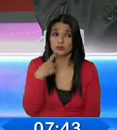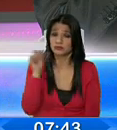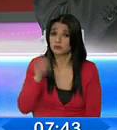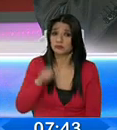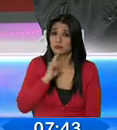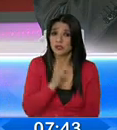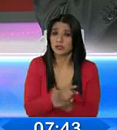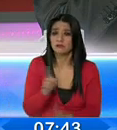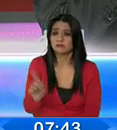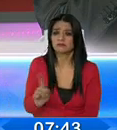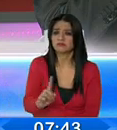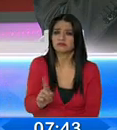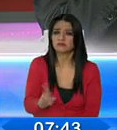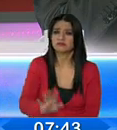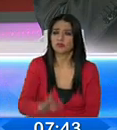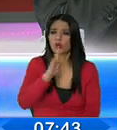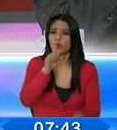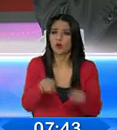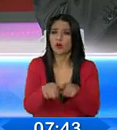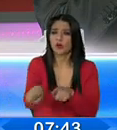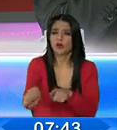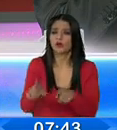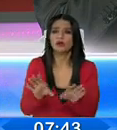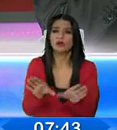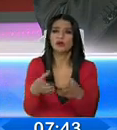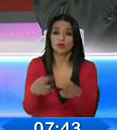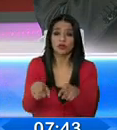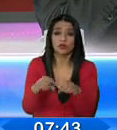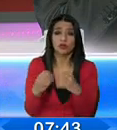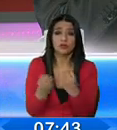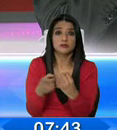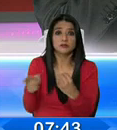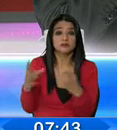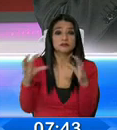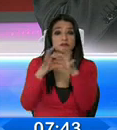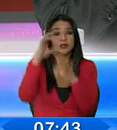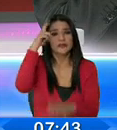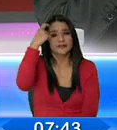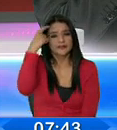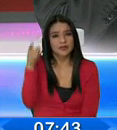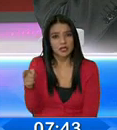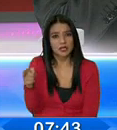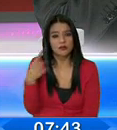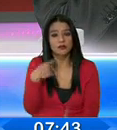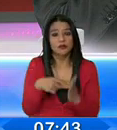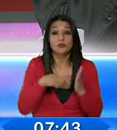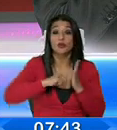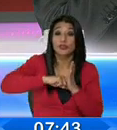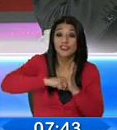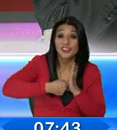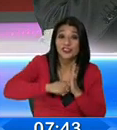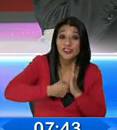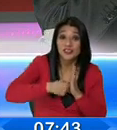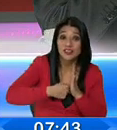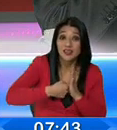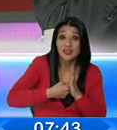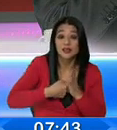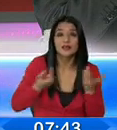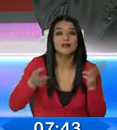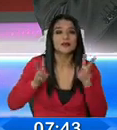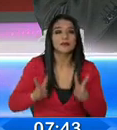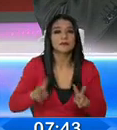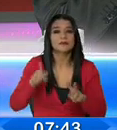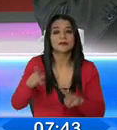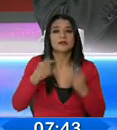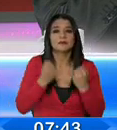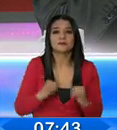no pertinencia de un organismo que proviene además del Ejecutivo. En el caso de Contraloría, el tema tiene que ver también con